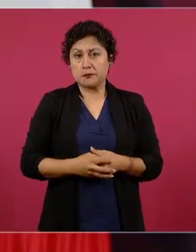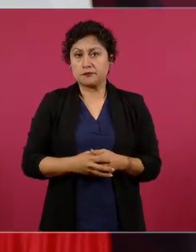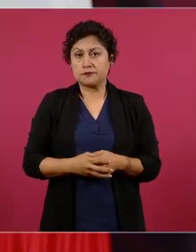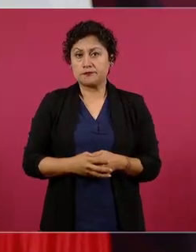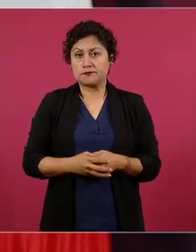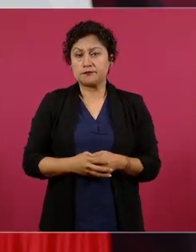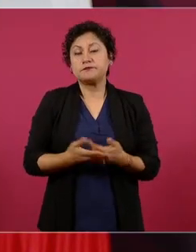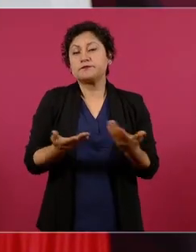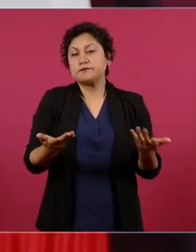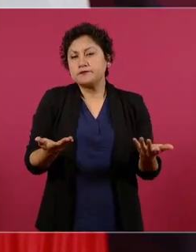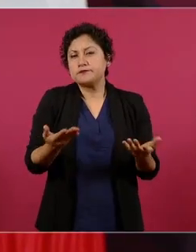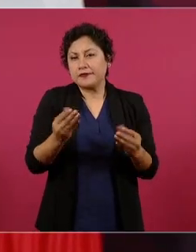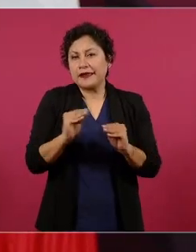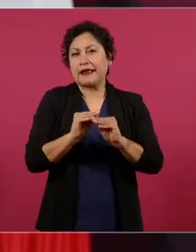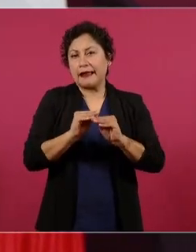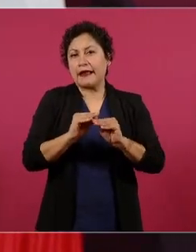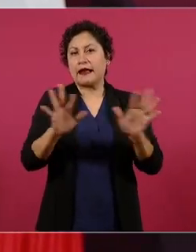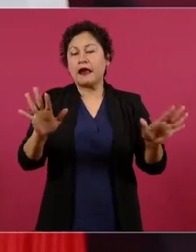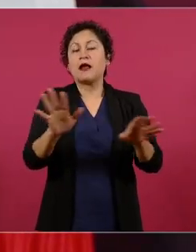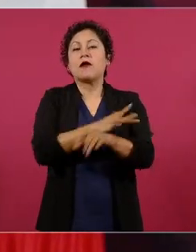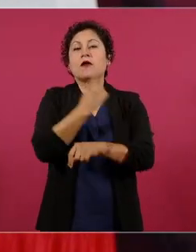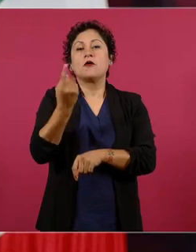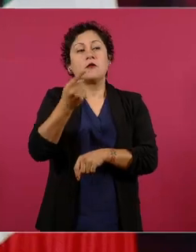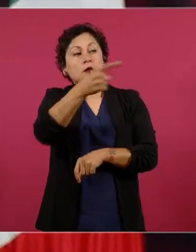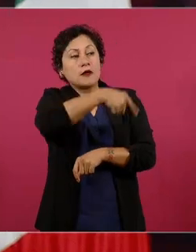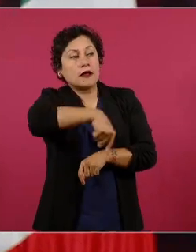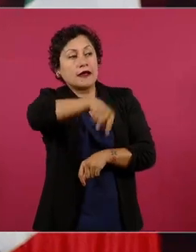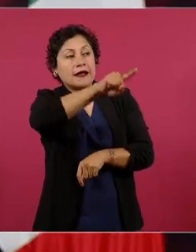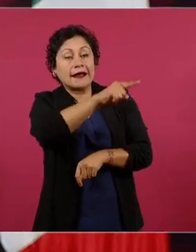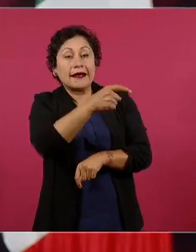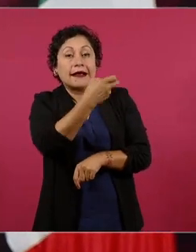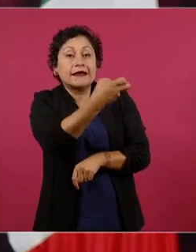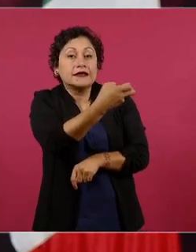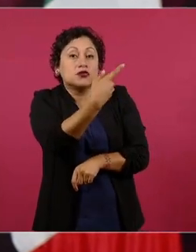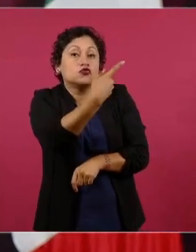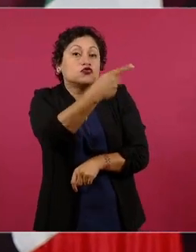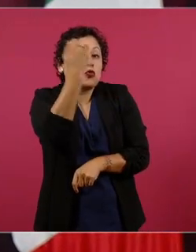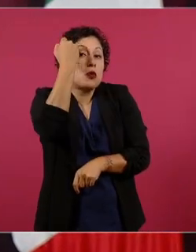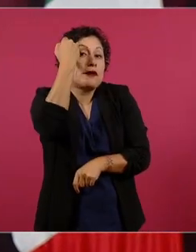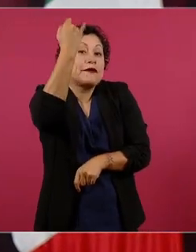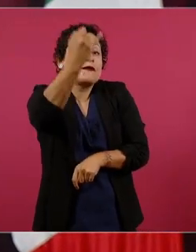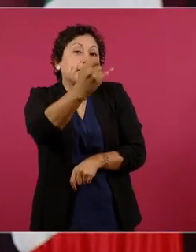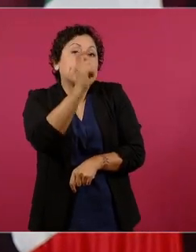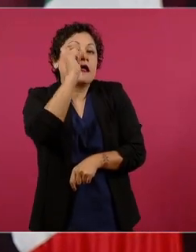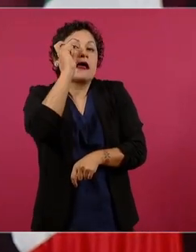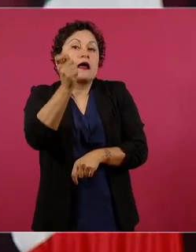Porque para ellos eso es populismo, es paternalismo.